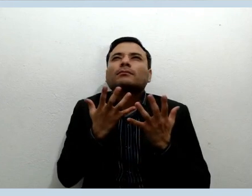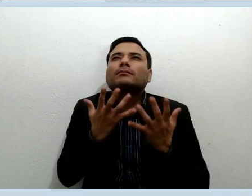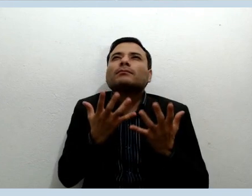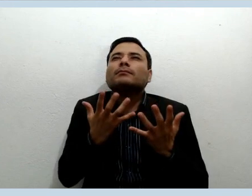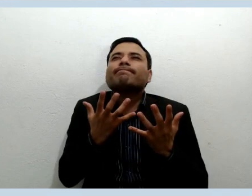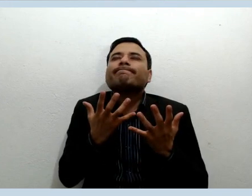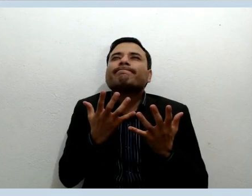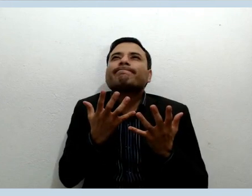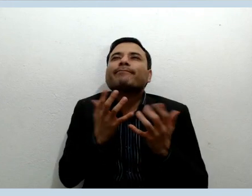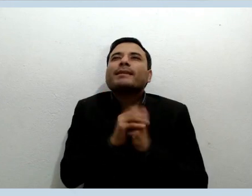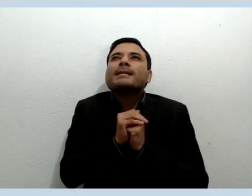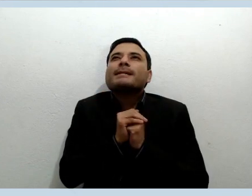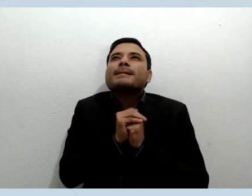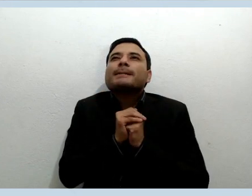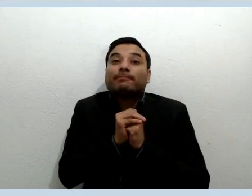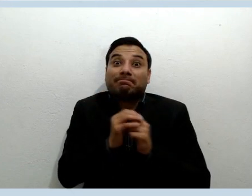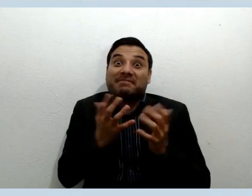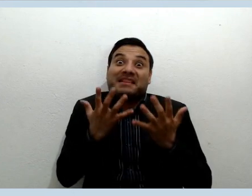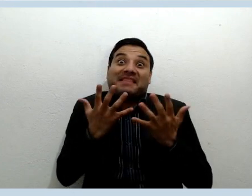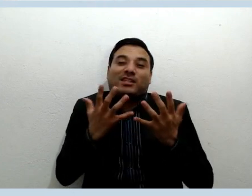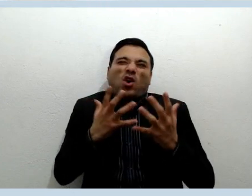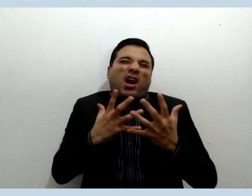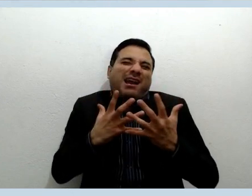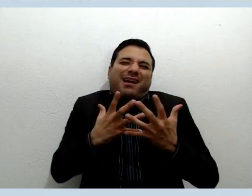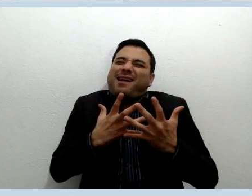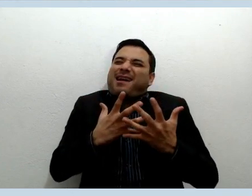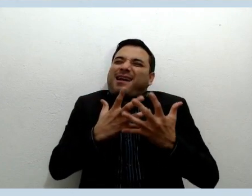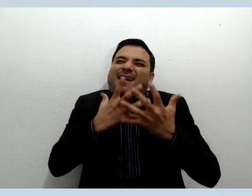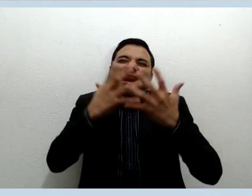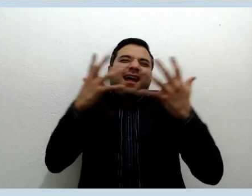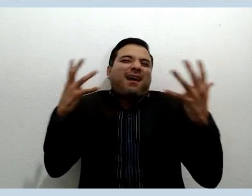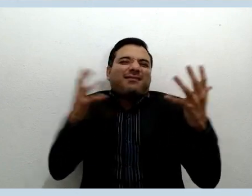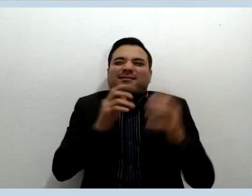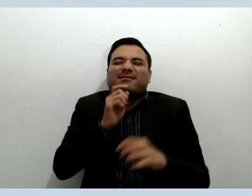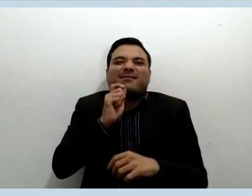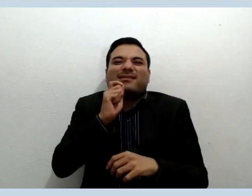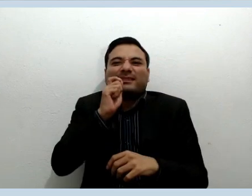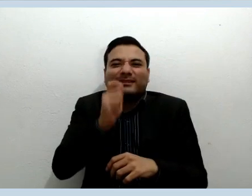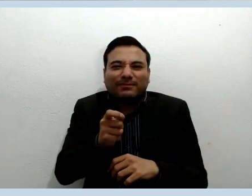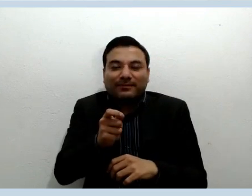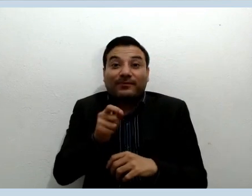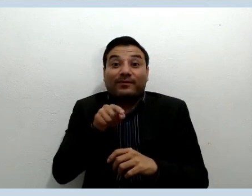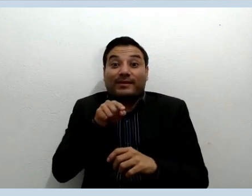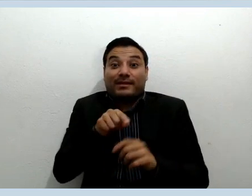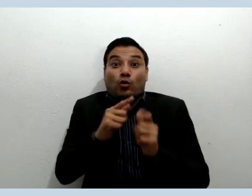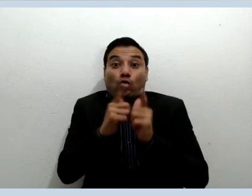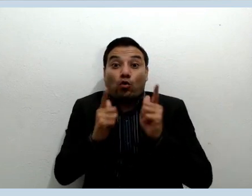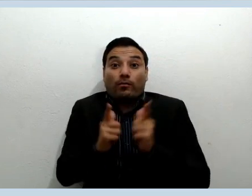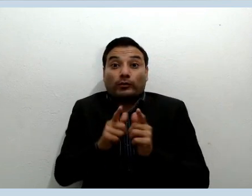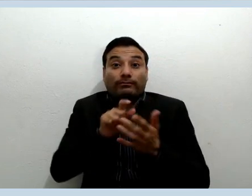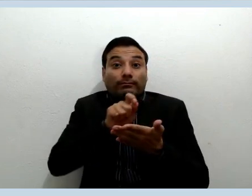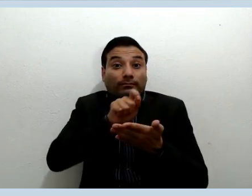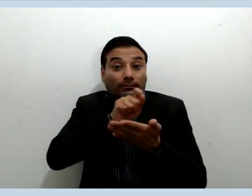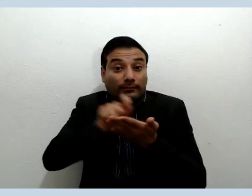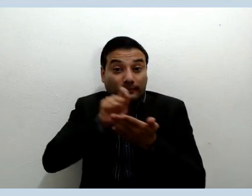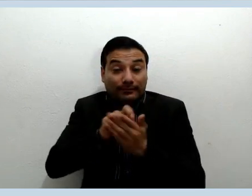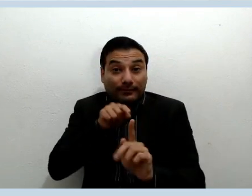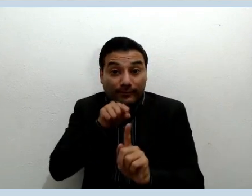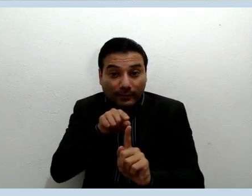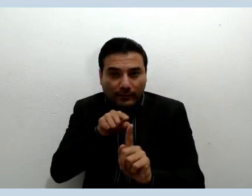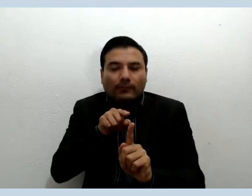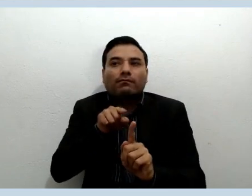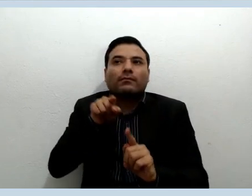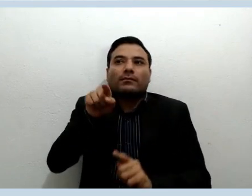deseo Igual muy ambicioso Pero deseo que apuntes siempre siga al servicio de las comunidades